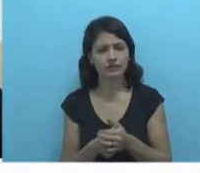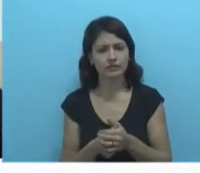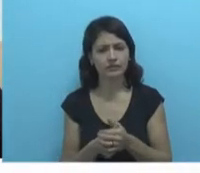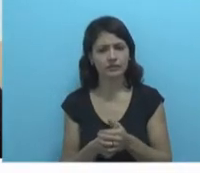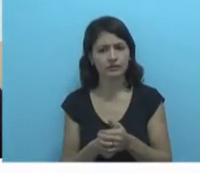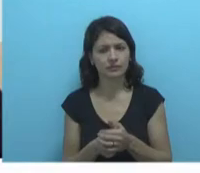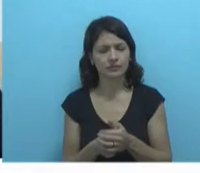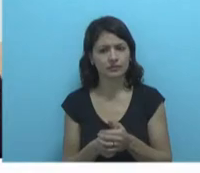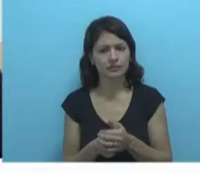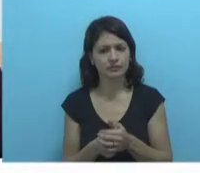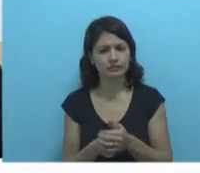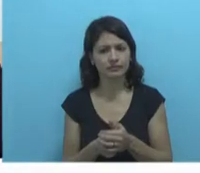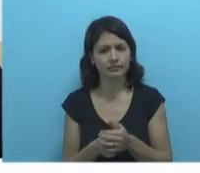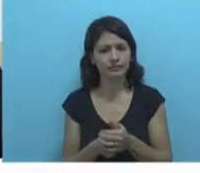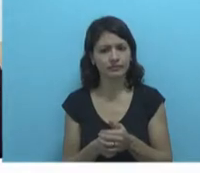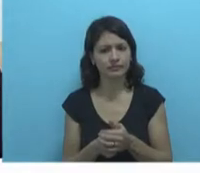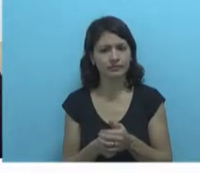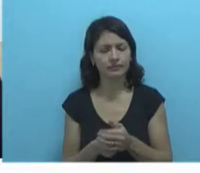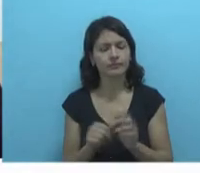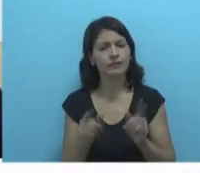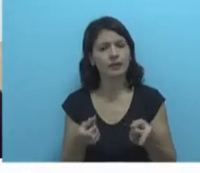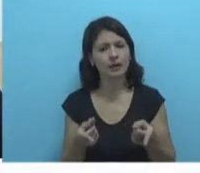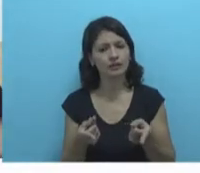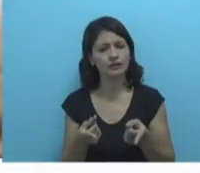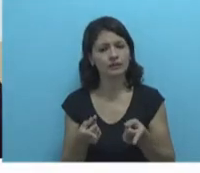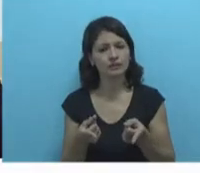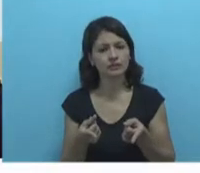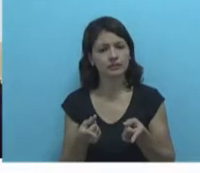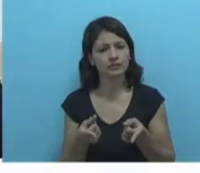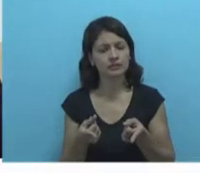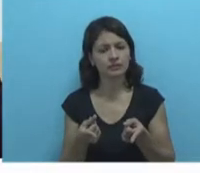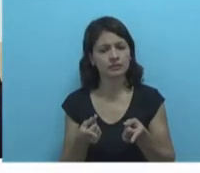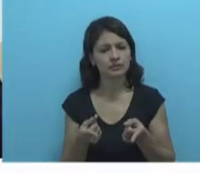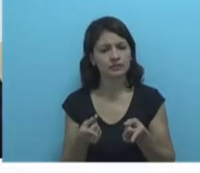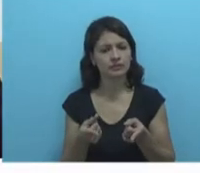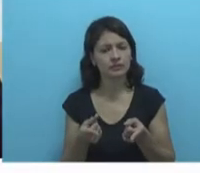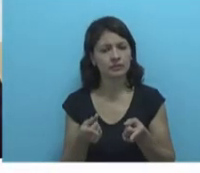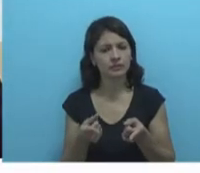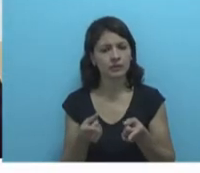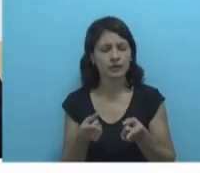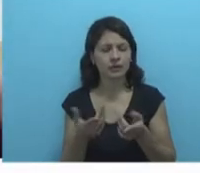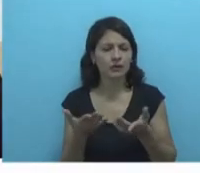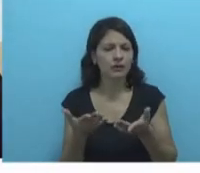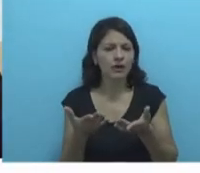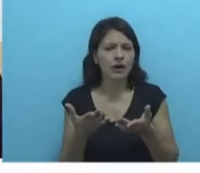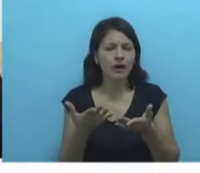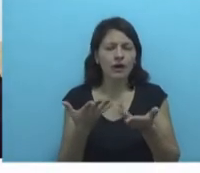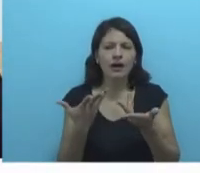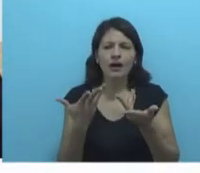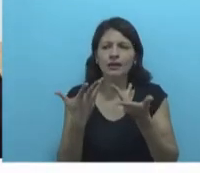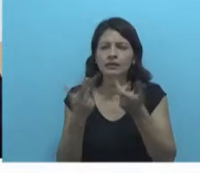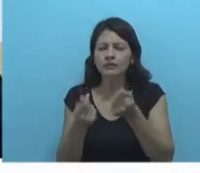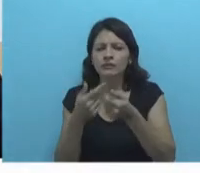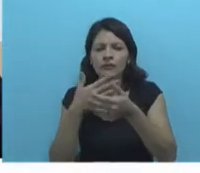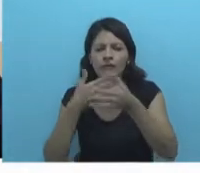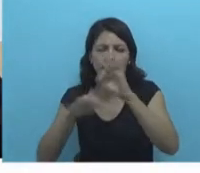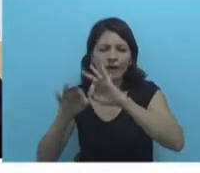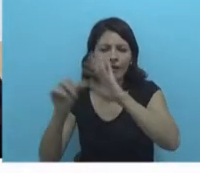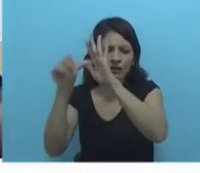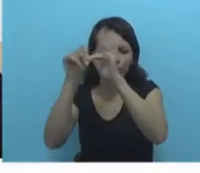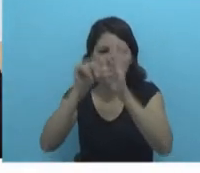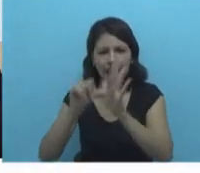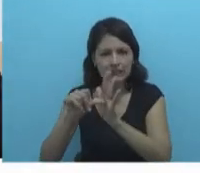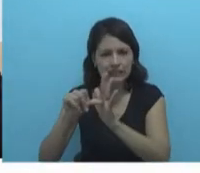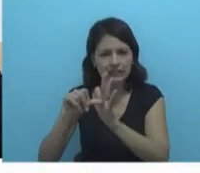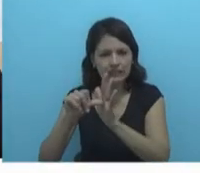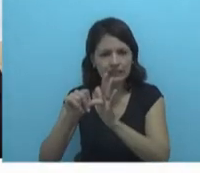importante participación en las exportaciones. No es en el